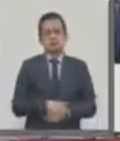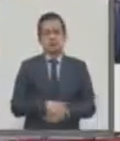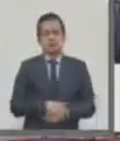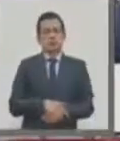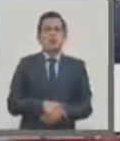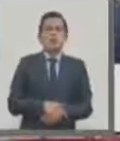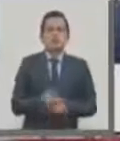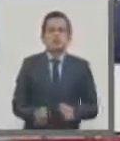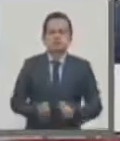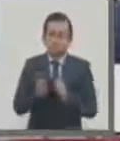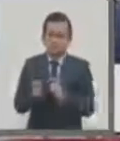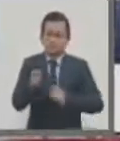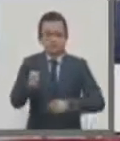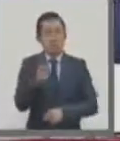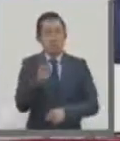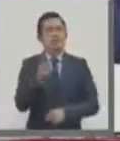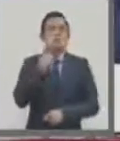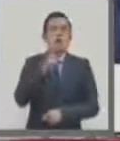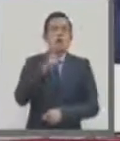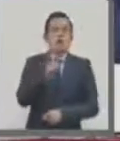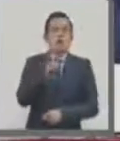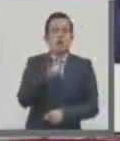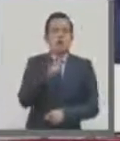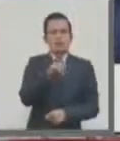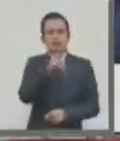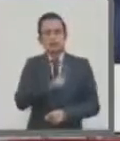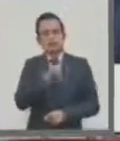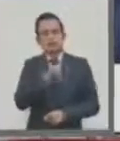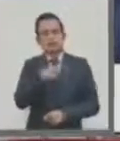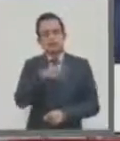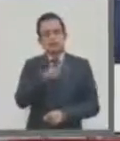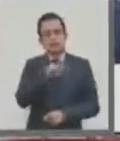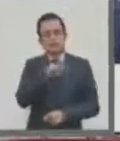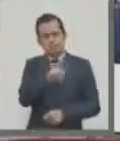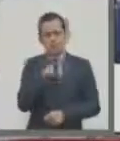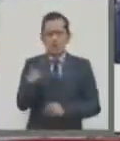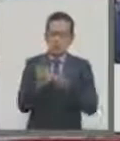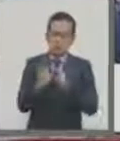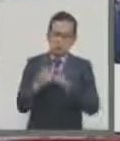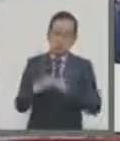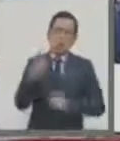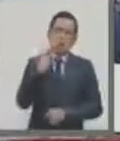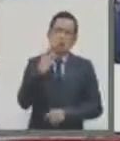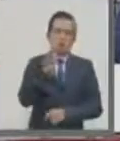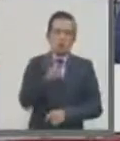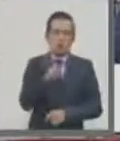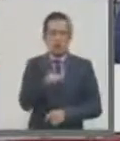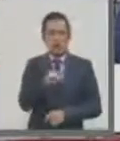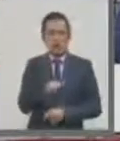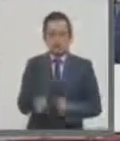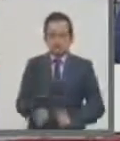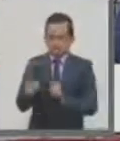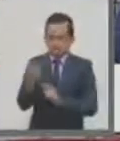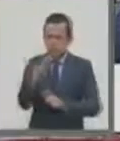por 10 minutos la diputada Laura Beatriz Esquivel Valdés, del Grupo Parlamentario de Morena, para presentar iniciativa con